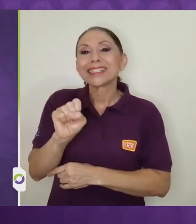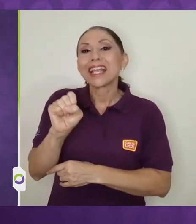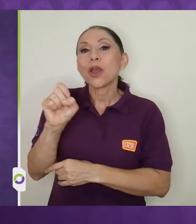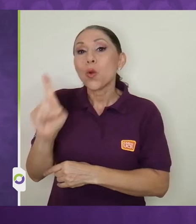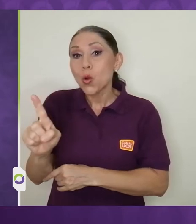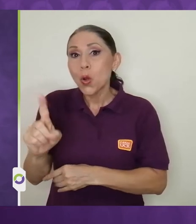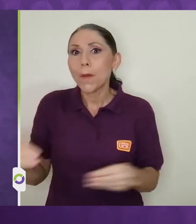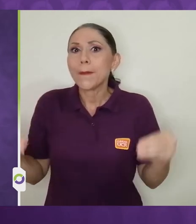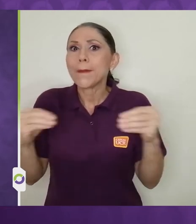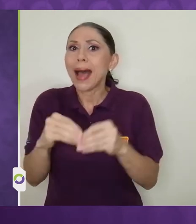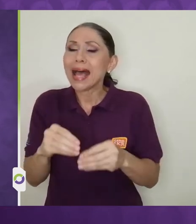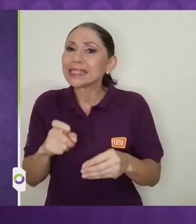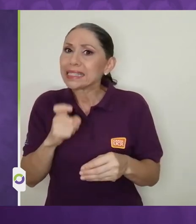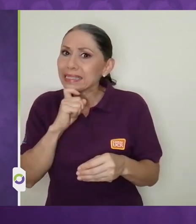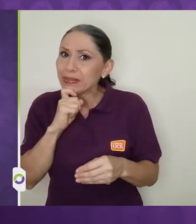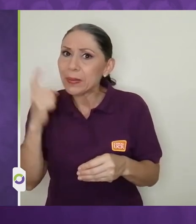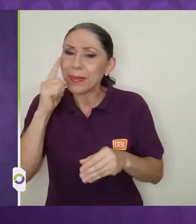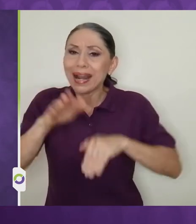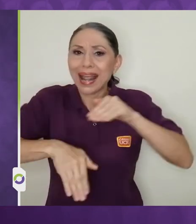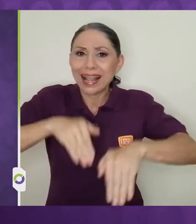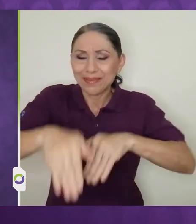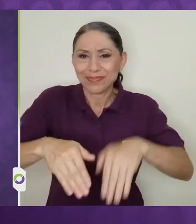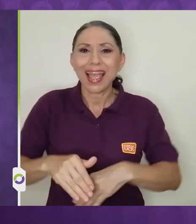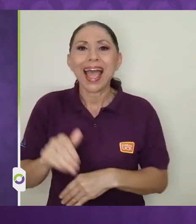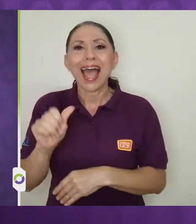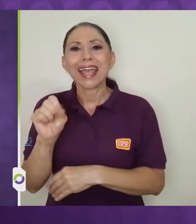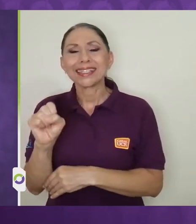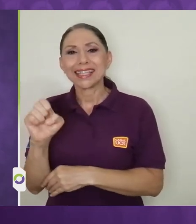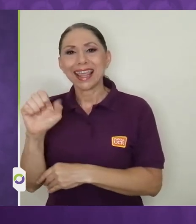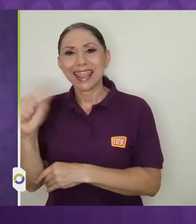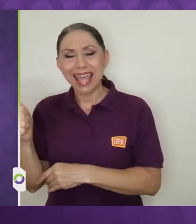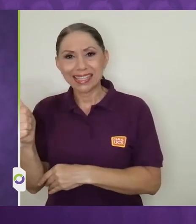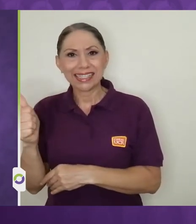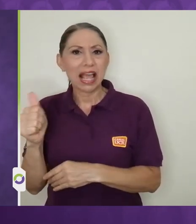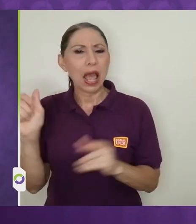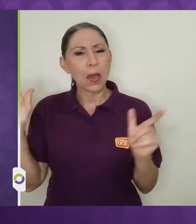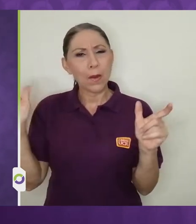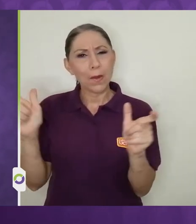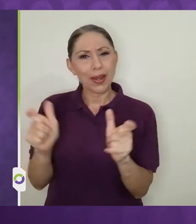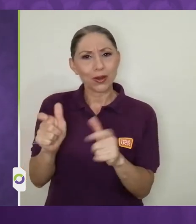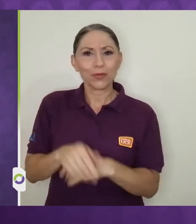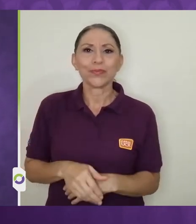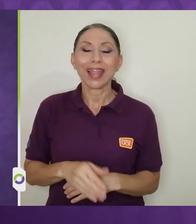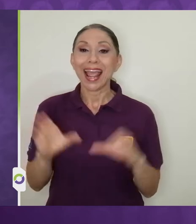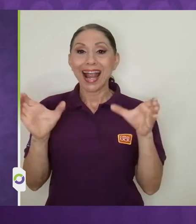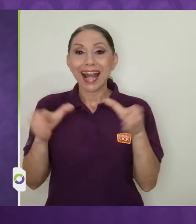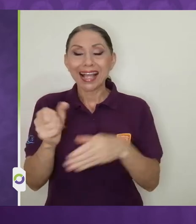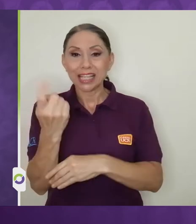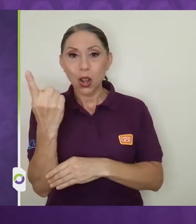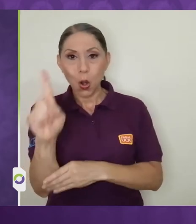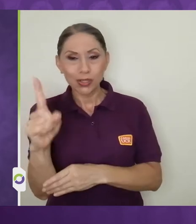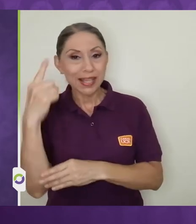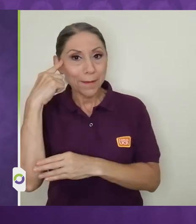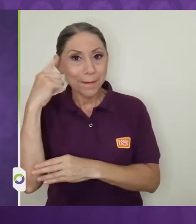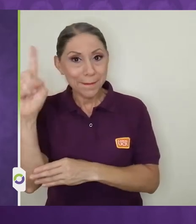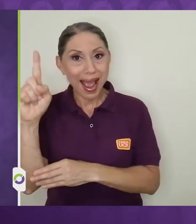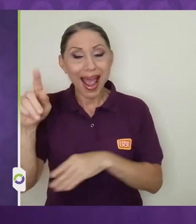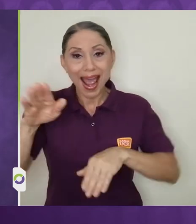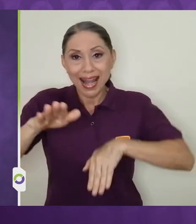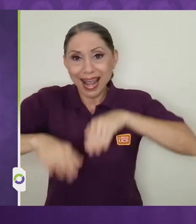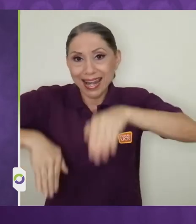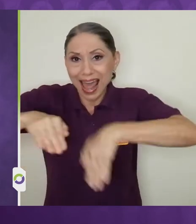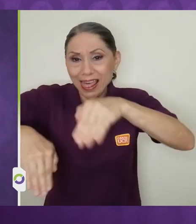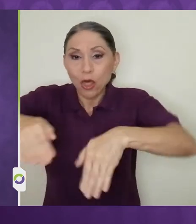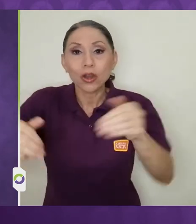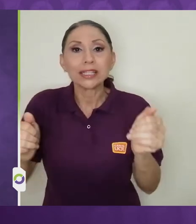de la S1 los que tienen mayor reto para nadar y los de la S10 los de menor afectación. La clase 11 se